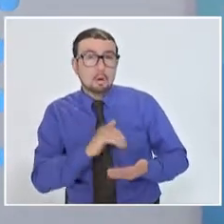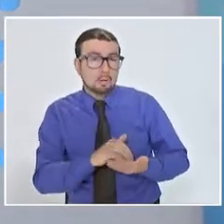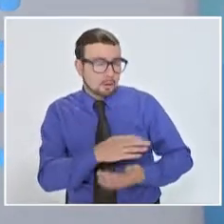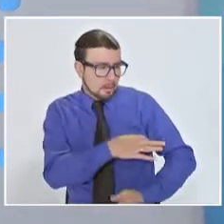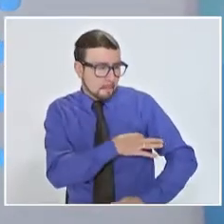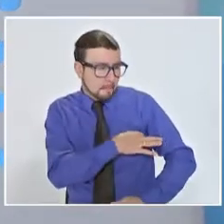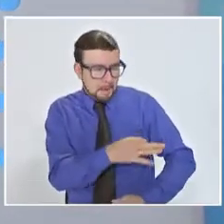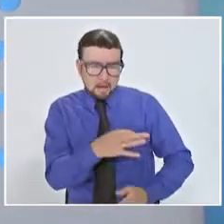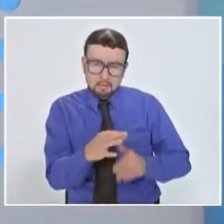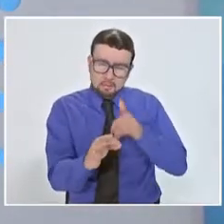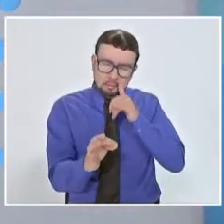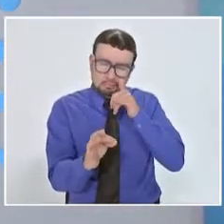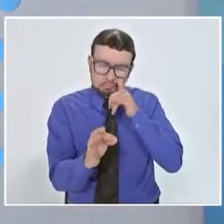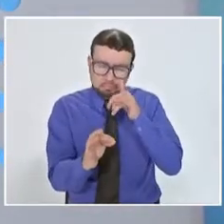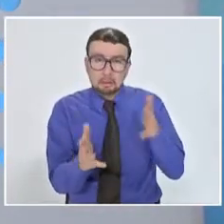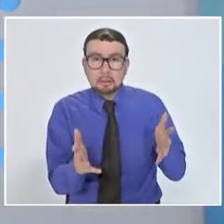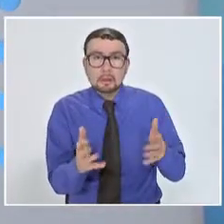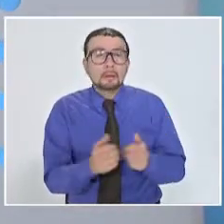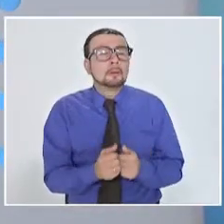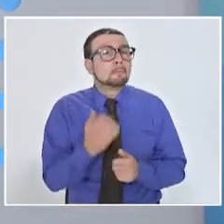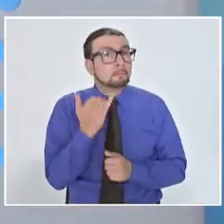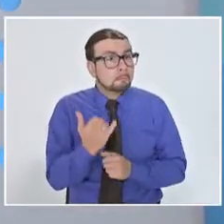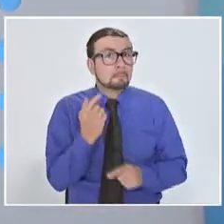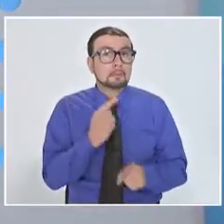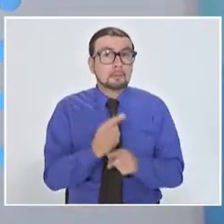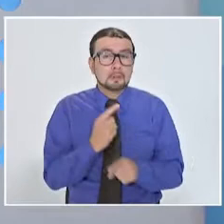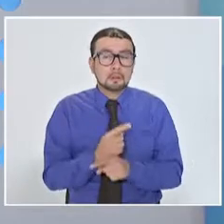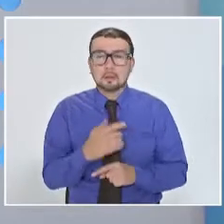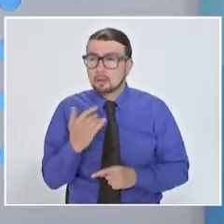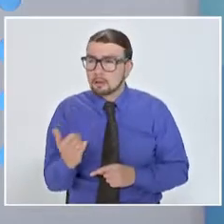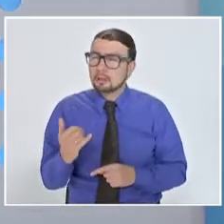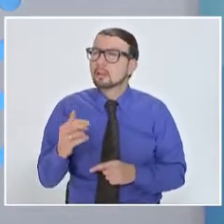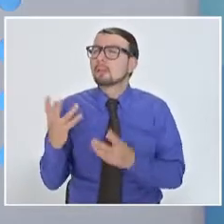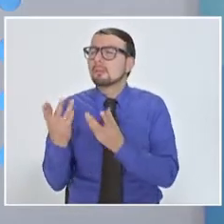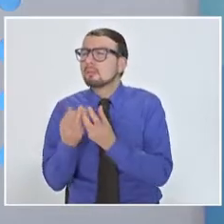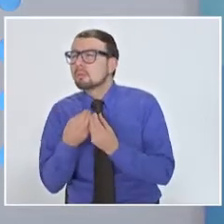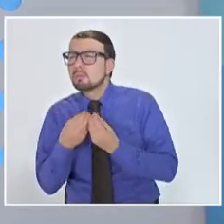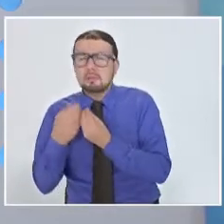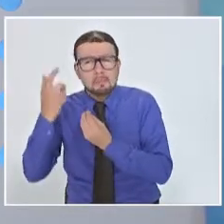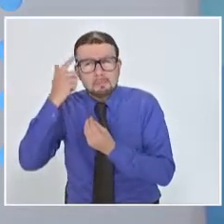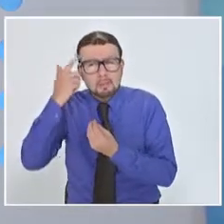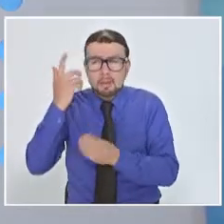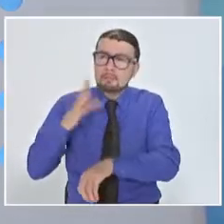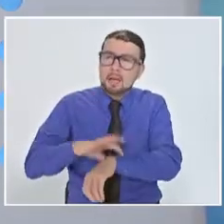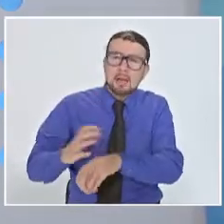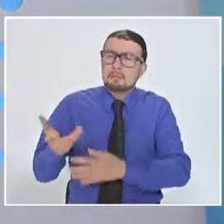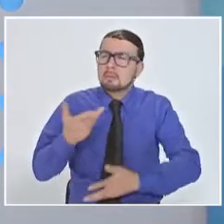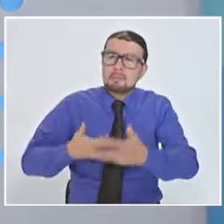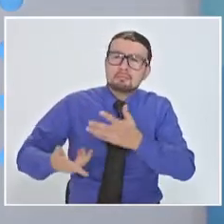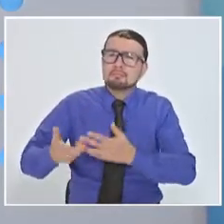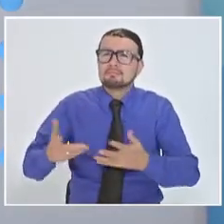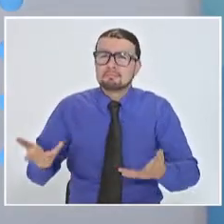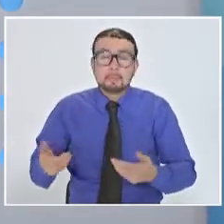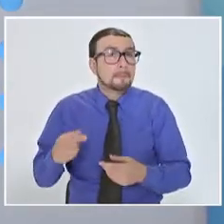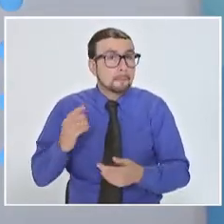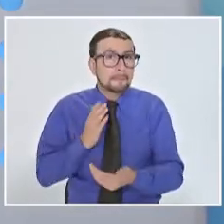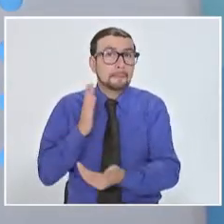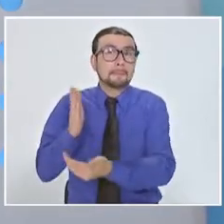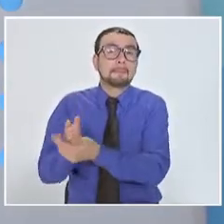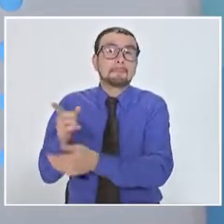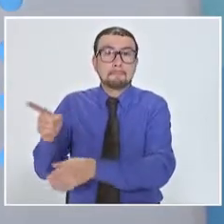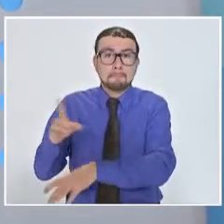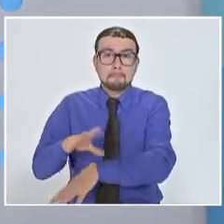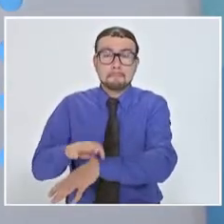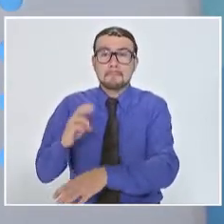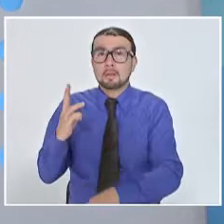Trucut. La realizaron con segundas opiniones, terminé remitida donde el doctor Walter,